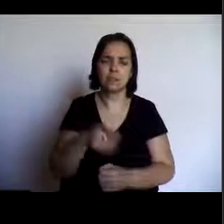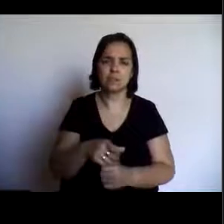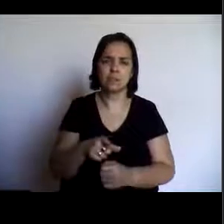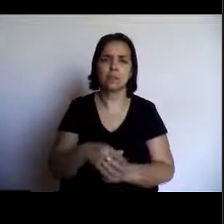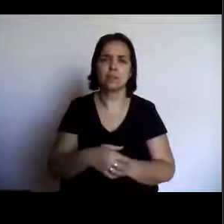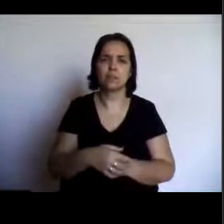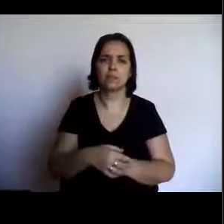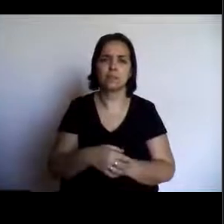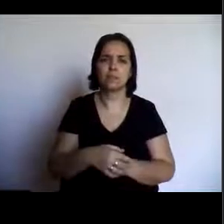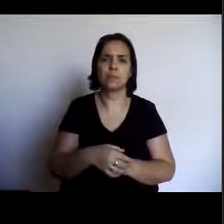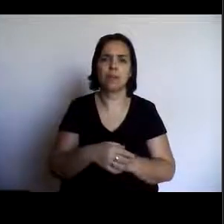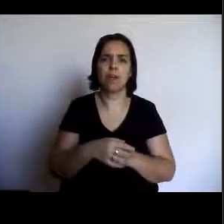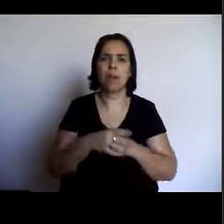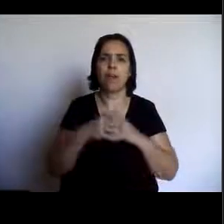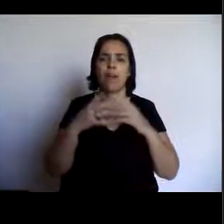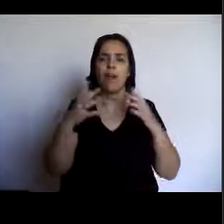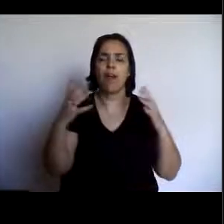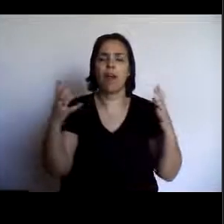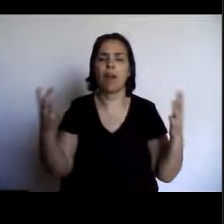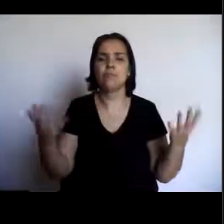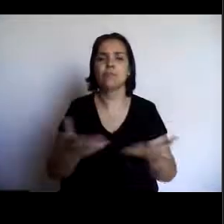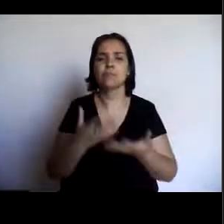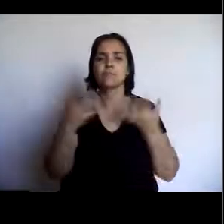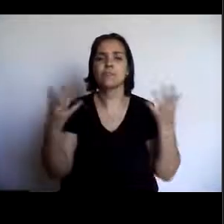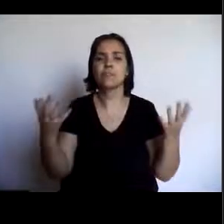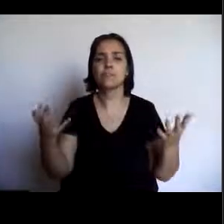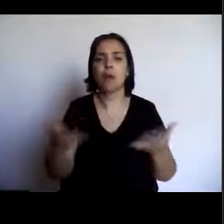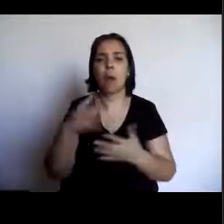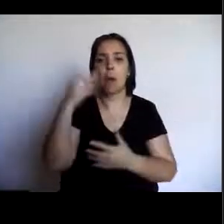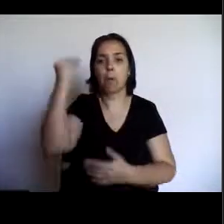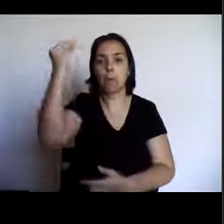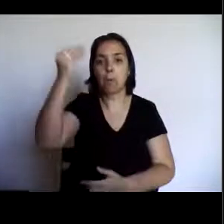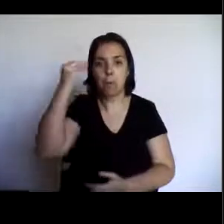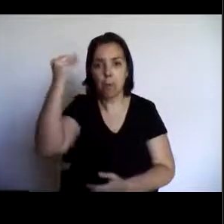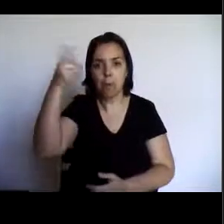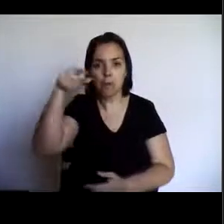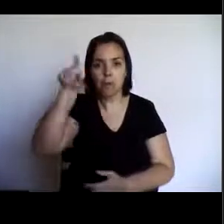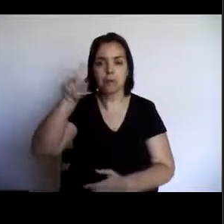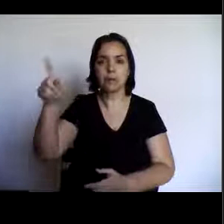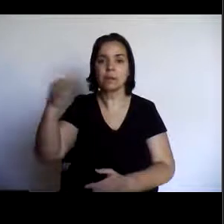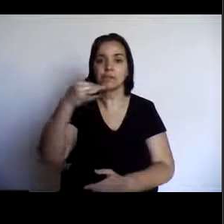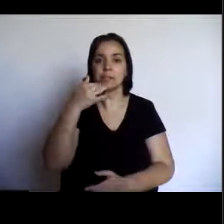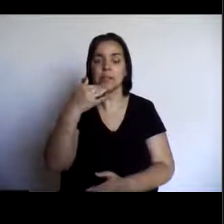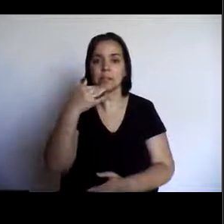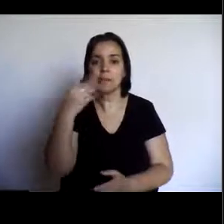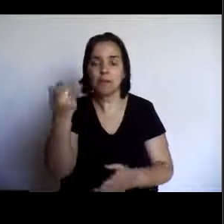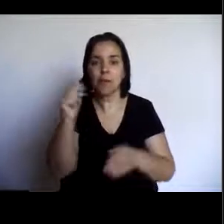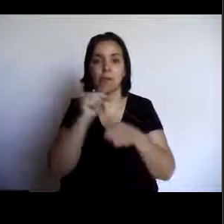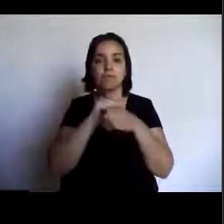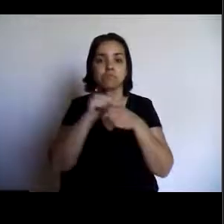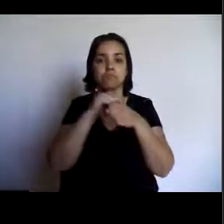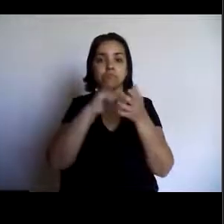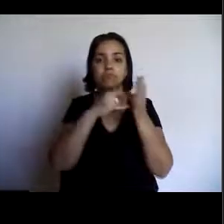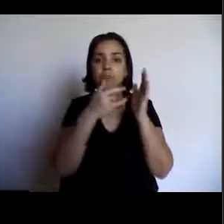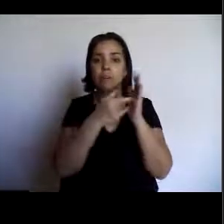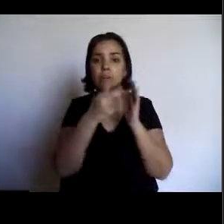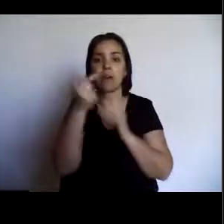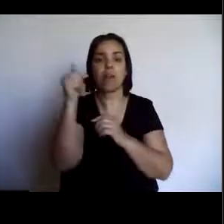y de determinadas actuaciones que obviamente serían impensables poder llevar a cabo sin este tipo de proyectos. Esta es la